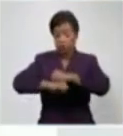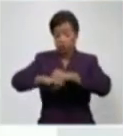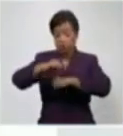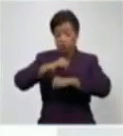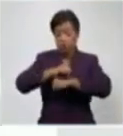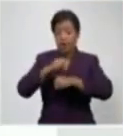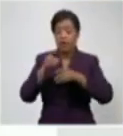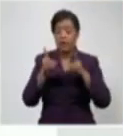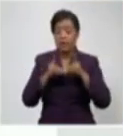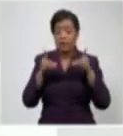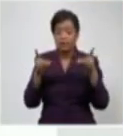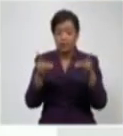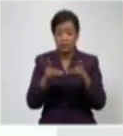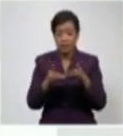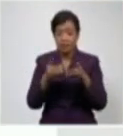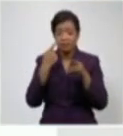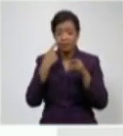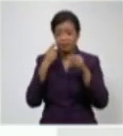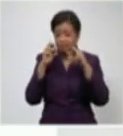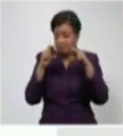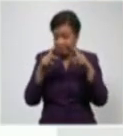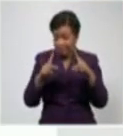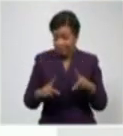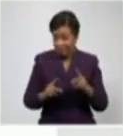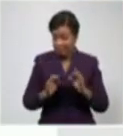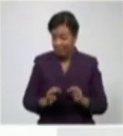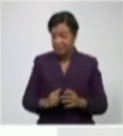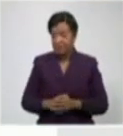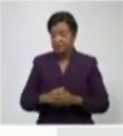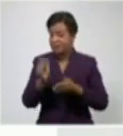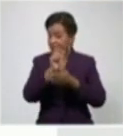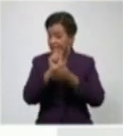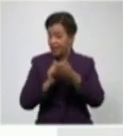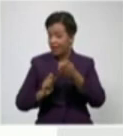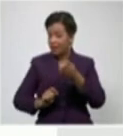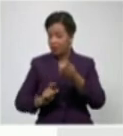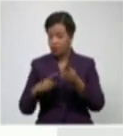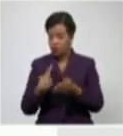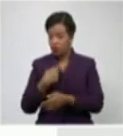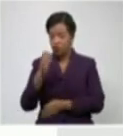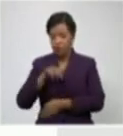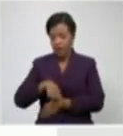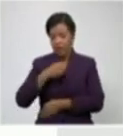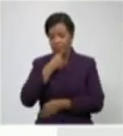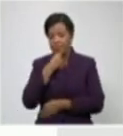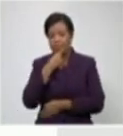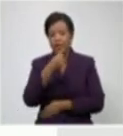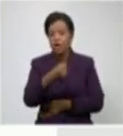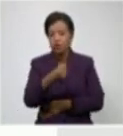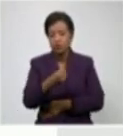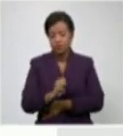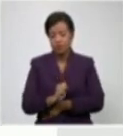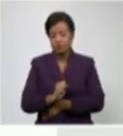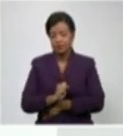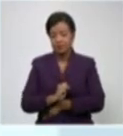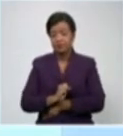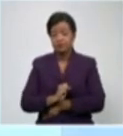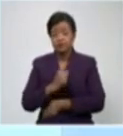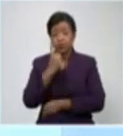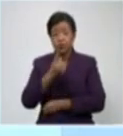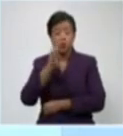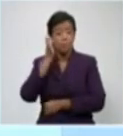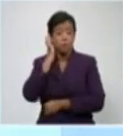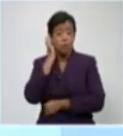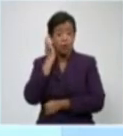que les enseñé de nuevo hace un momento, creados a través de WhatsApp, que aquí denunciamos. Bueno, una de las integrantes de esa burocracia que